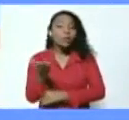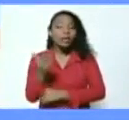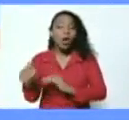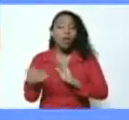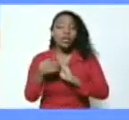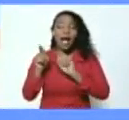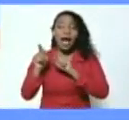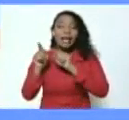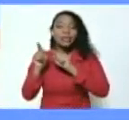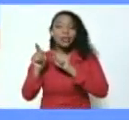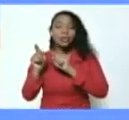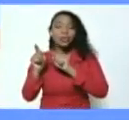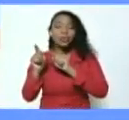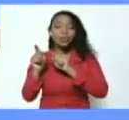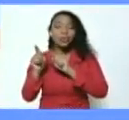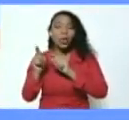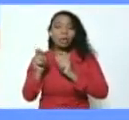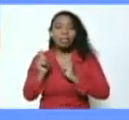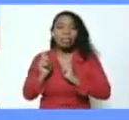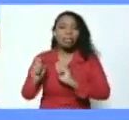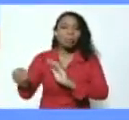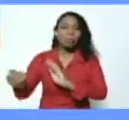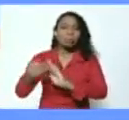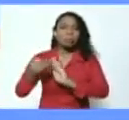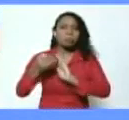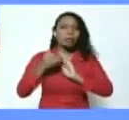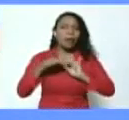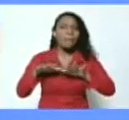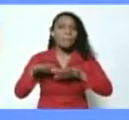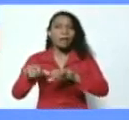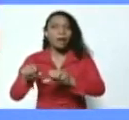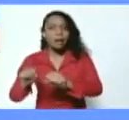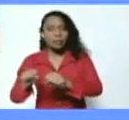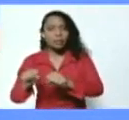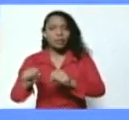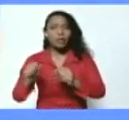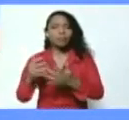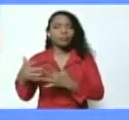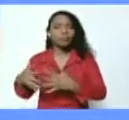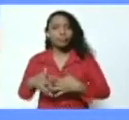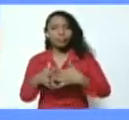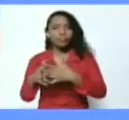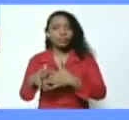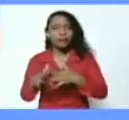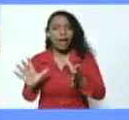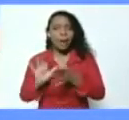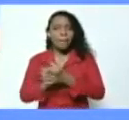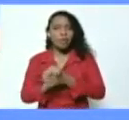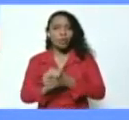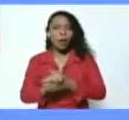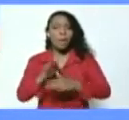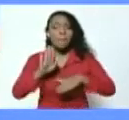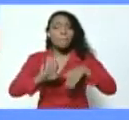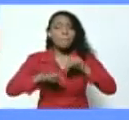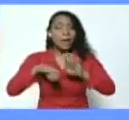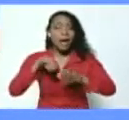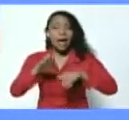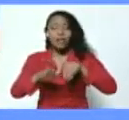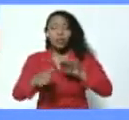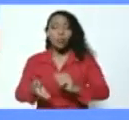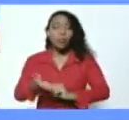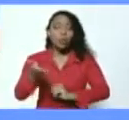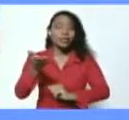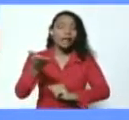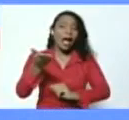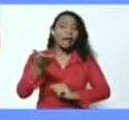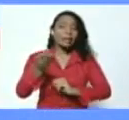esos intentos hegemónicos del imperialismo norteamericano y sus aliados. Pasos importantísimos en la